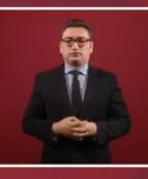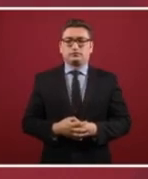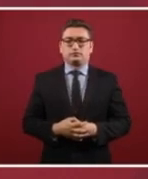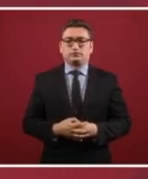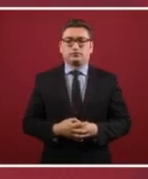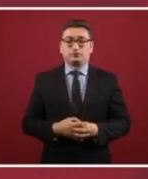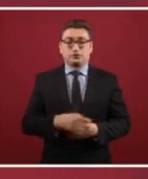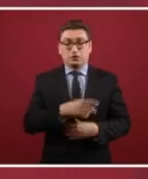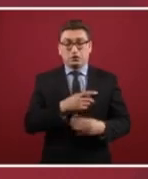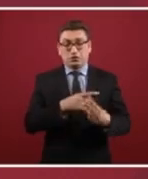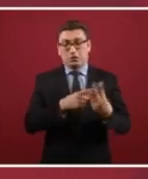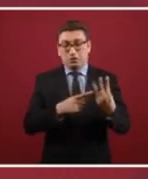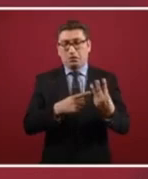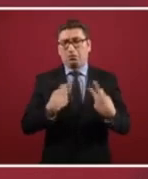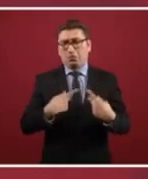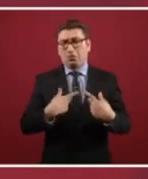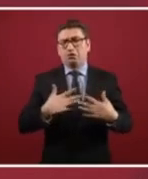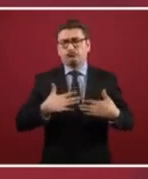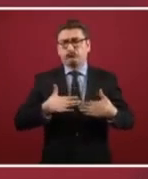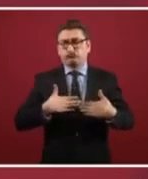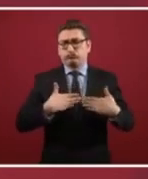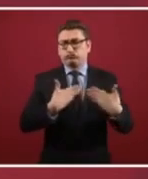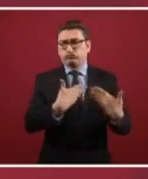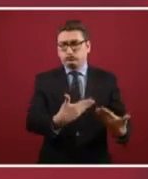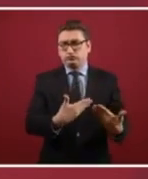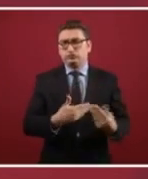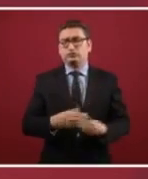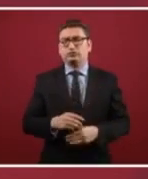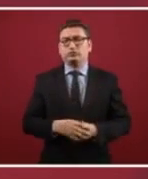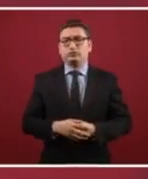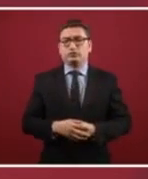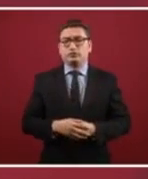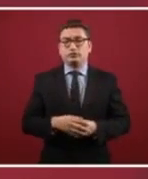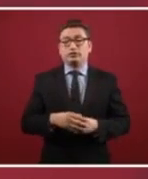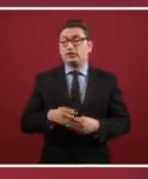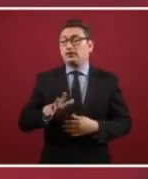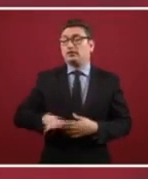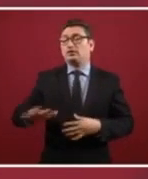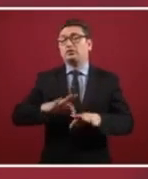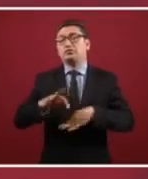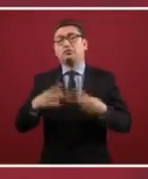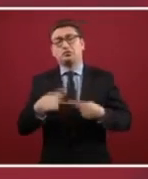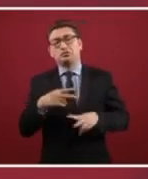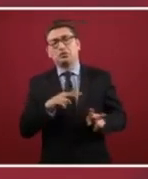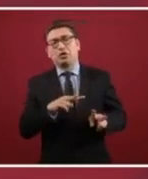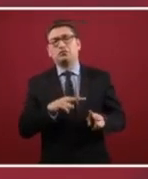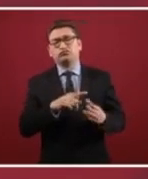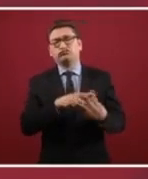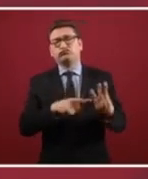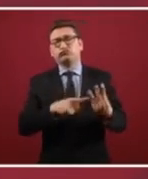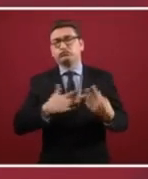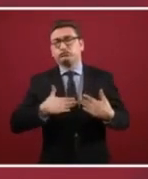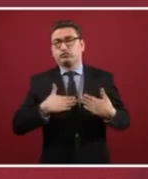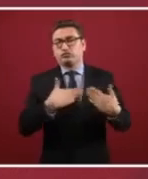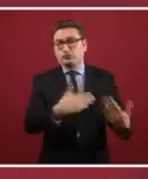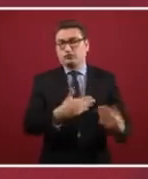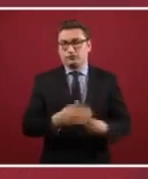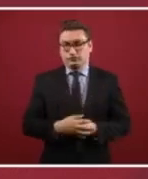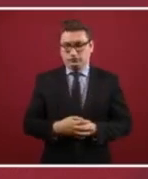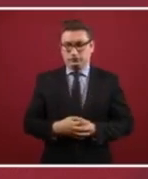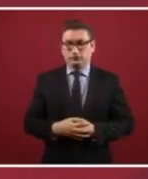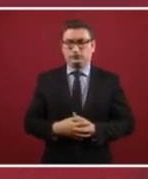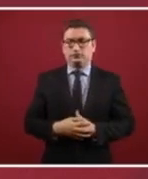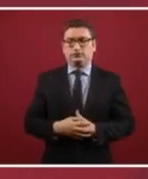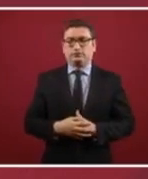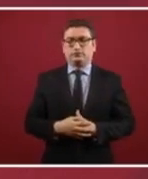confianza para los ciudadanos no incondicionales